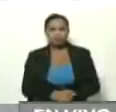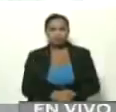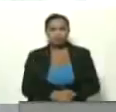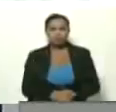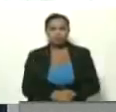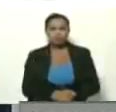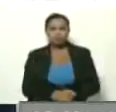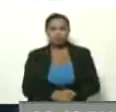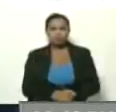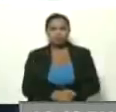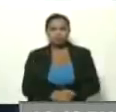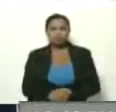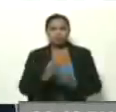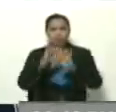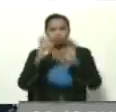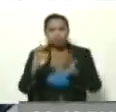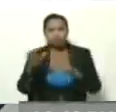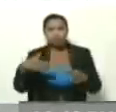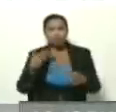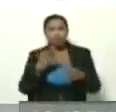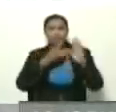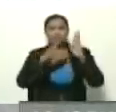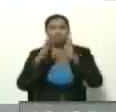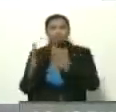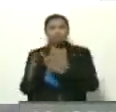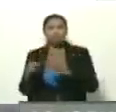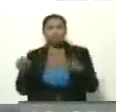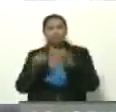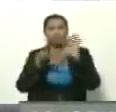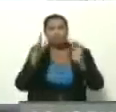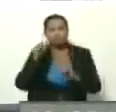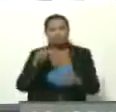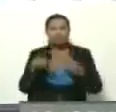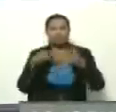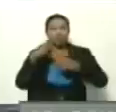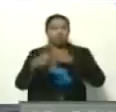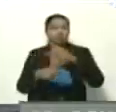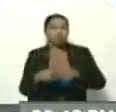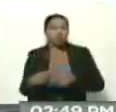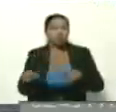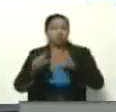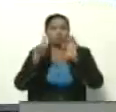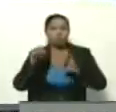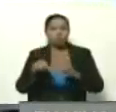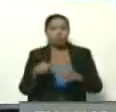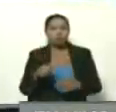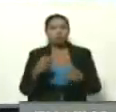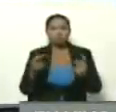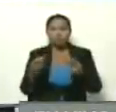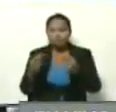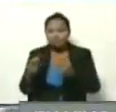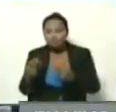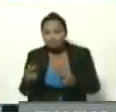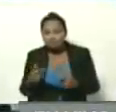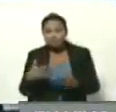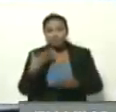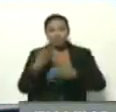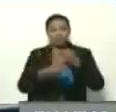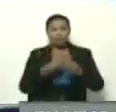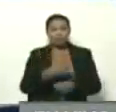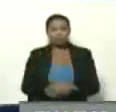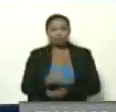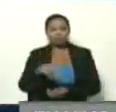se pueda distribuir la riqueza, lo poco que pueda producirse, distribuirla eficientemente? Este